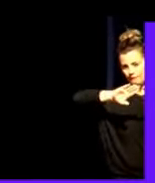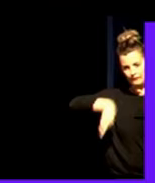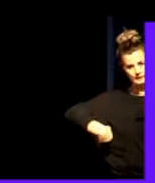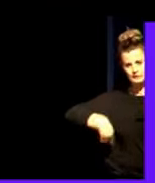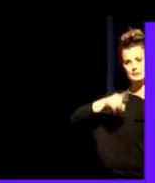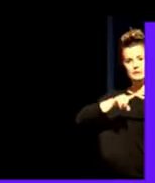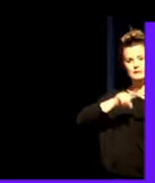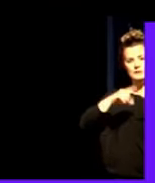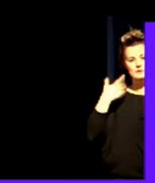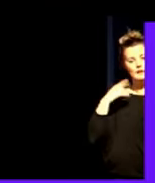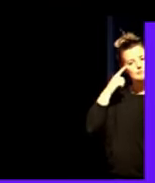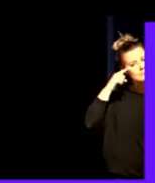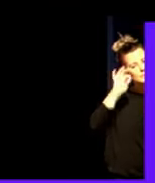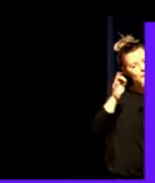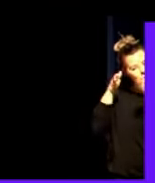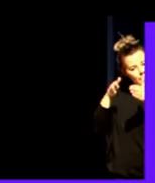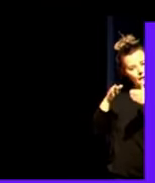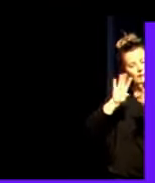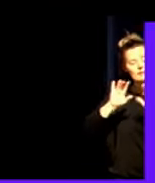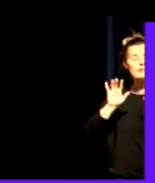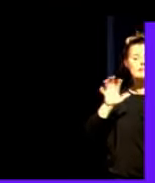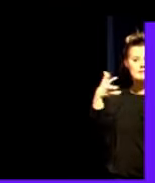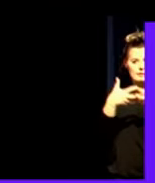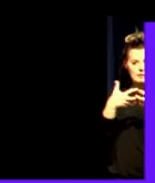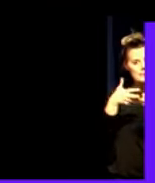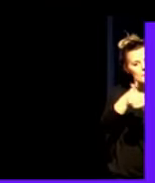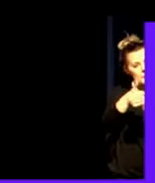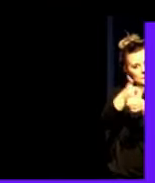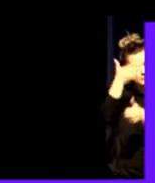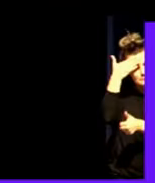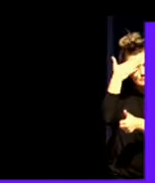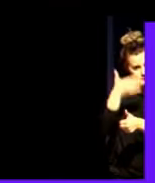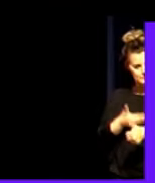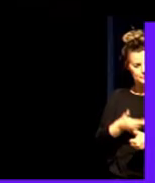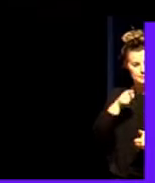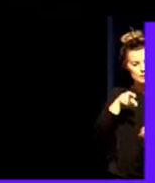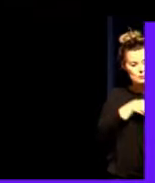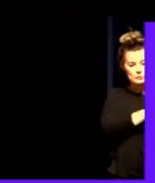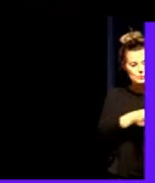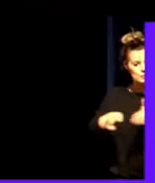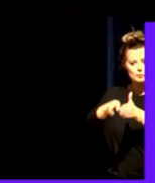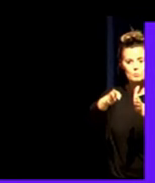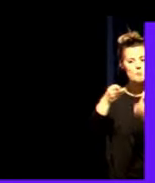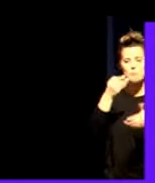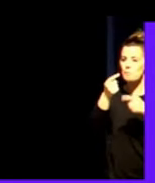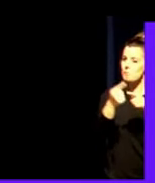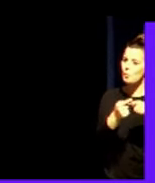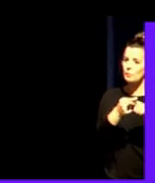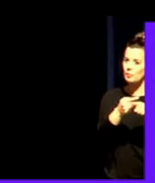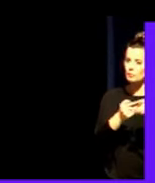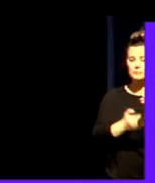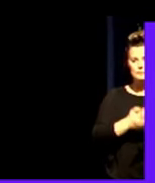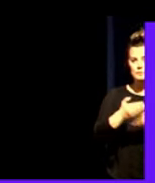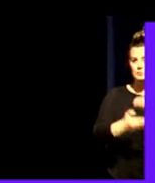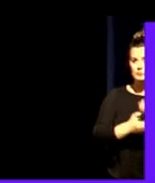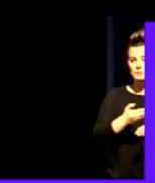especialicemos en cibermentoría, ¿no? Este es un recorrido que van a hacer los centros poco a poco, ¿no? Y que vamos a ir porque cada centro